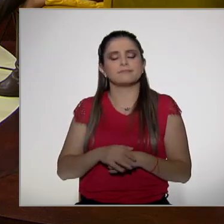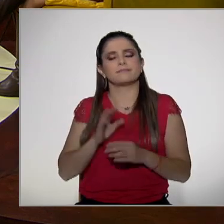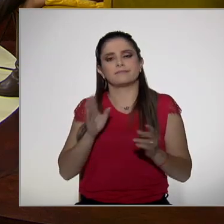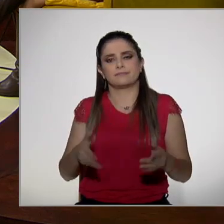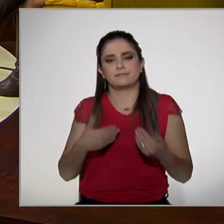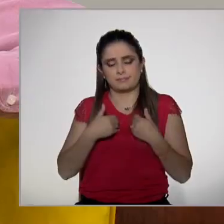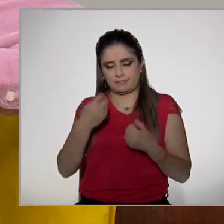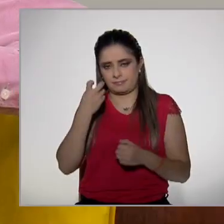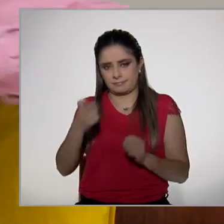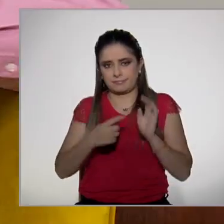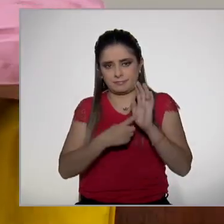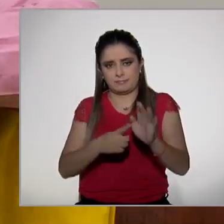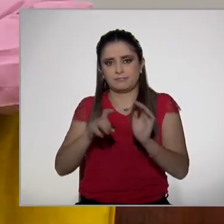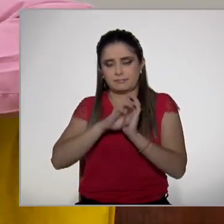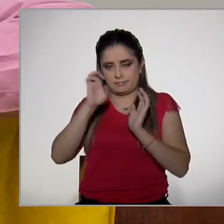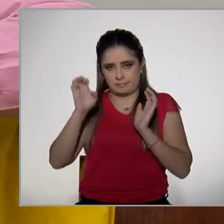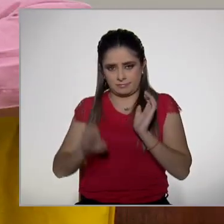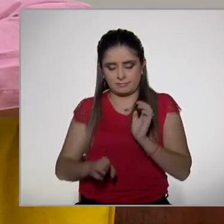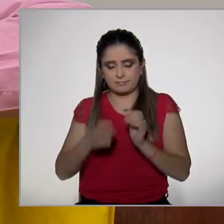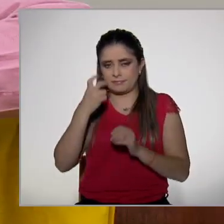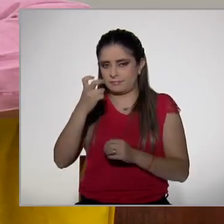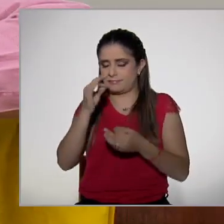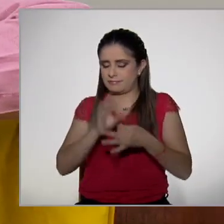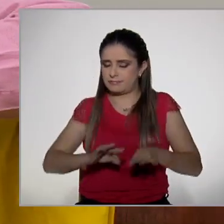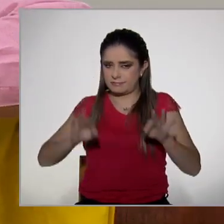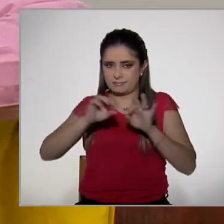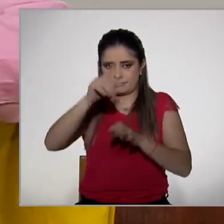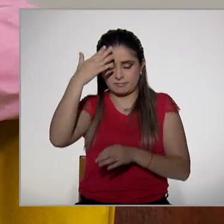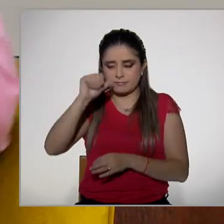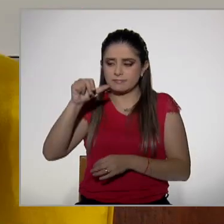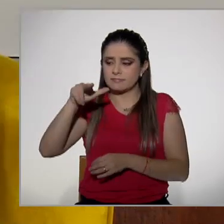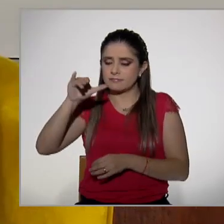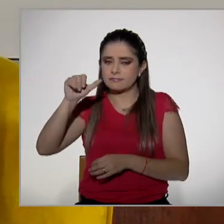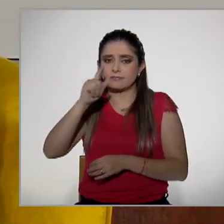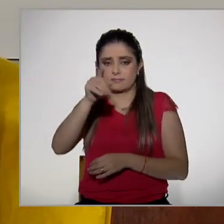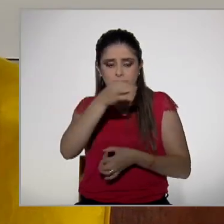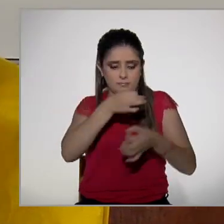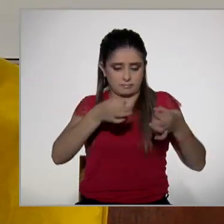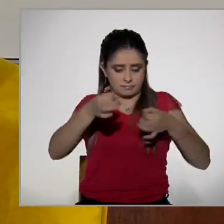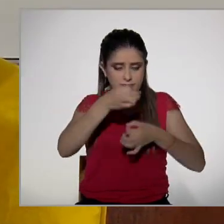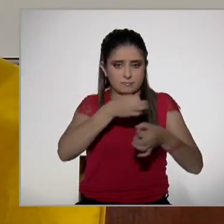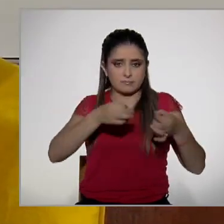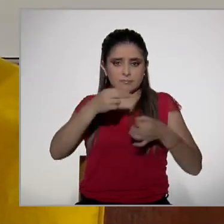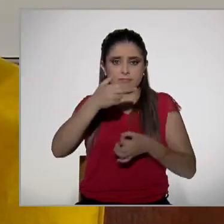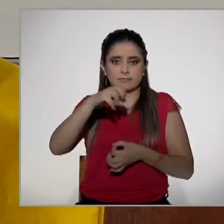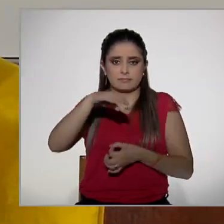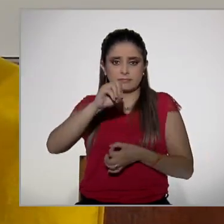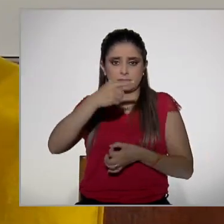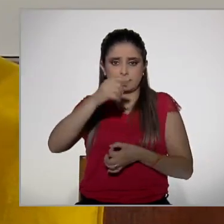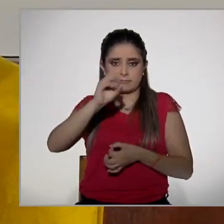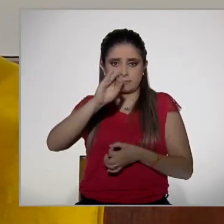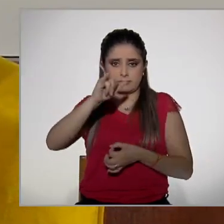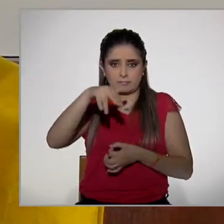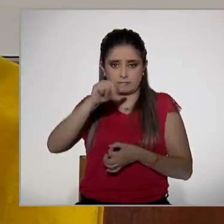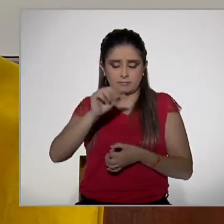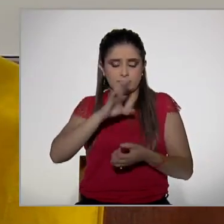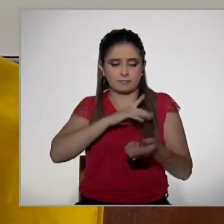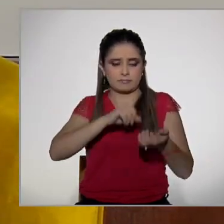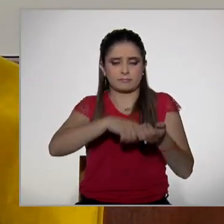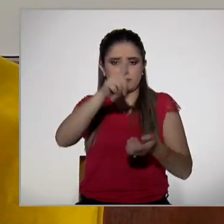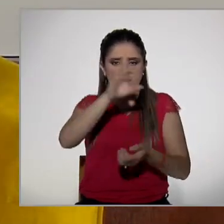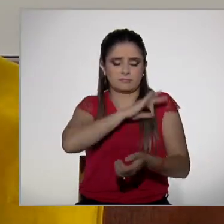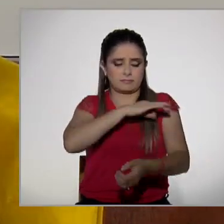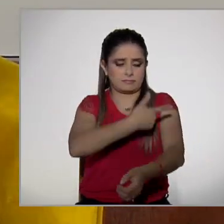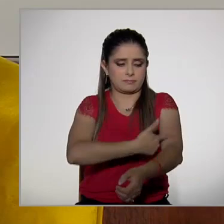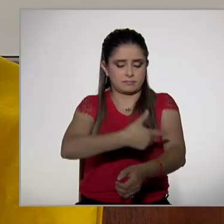un ejemplo el pilar para saber si hay anemia tienes una hemoglobina que es muy sencilla y se puede hacer a partir del día de nacido una biometría